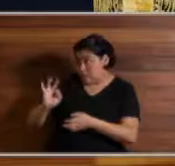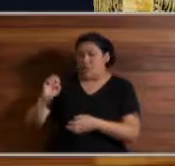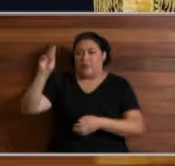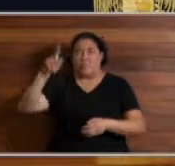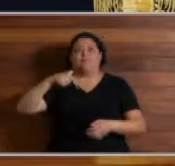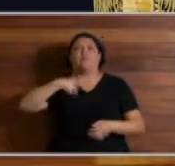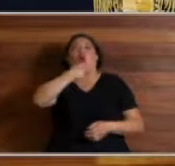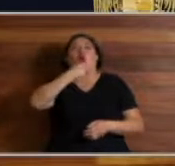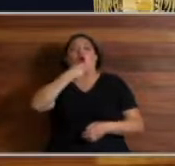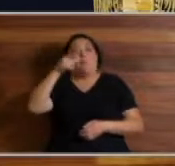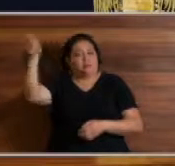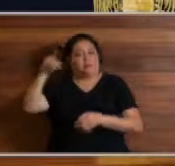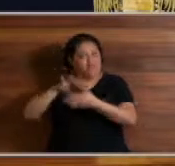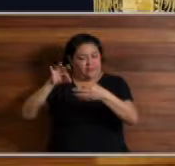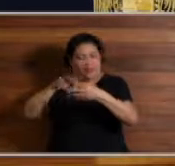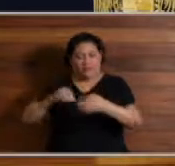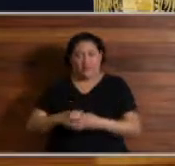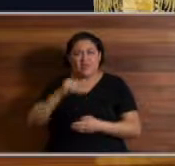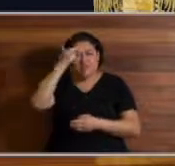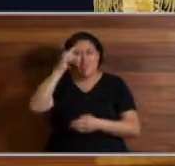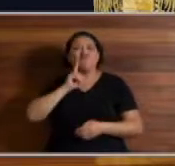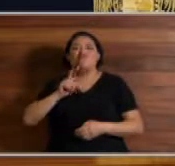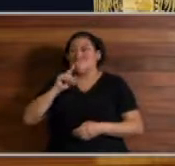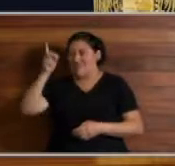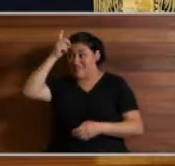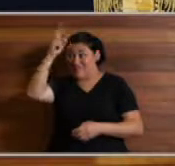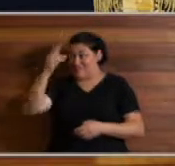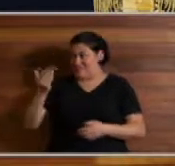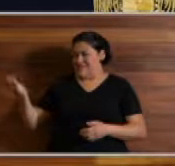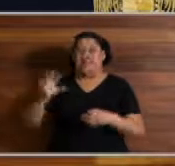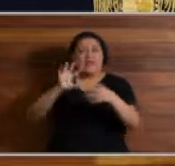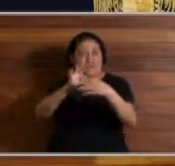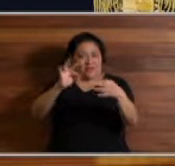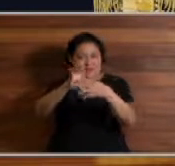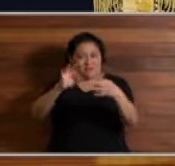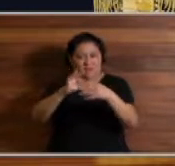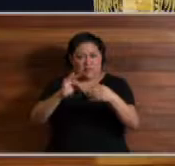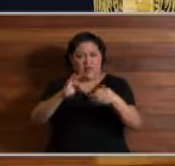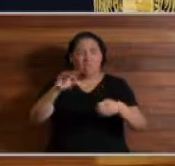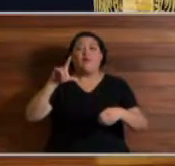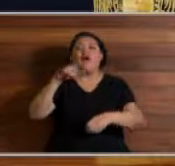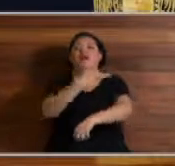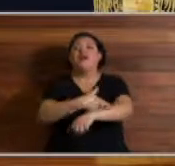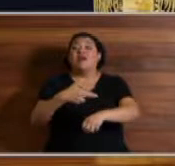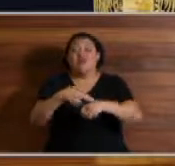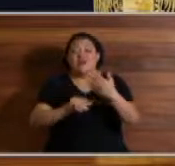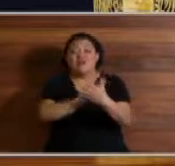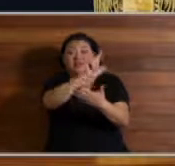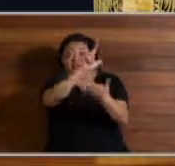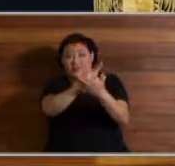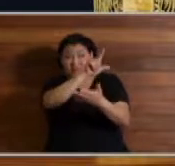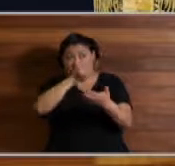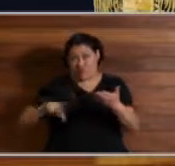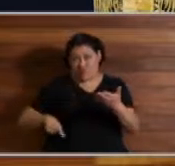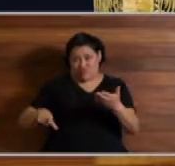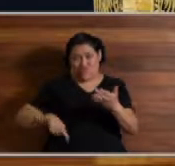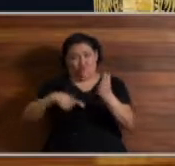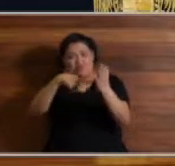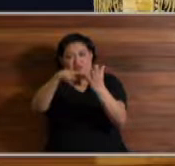Una política pública de prevención a la que hacía alusión la magistrada, que prevea la violación integral que hacen